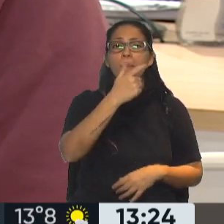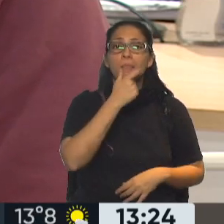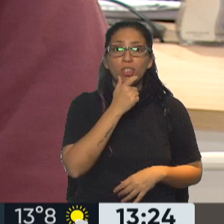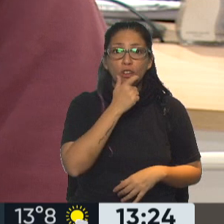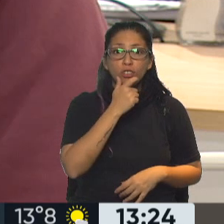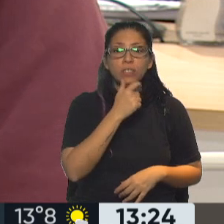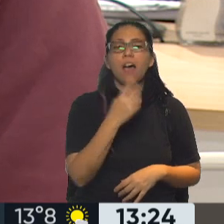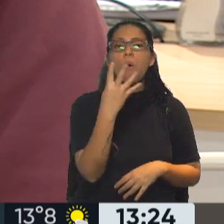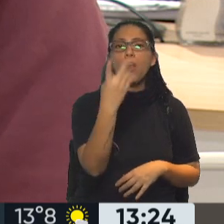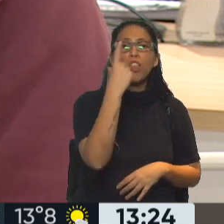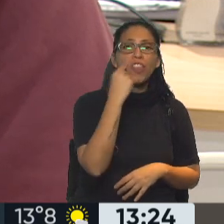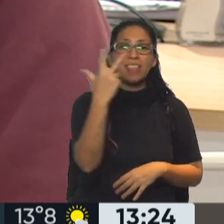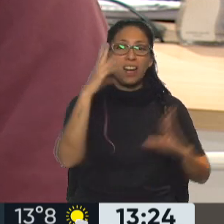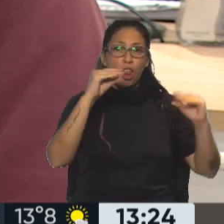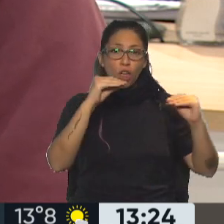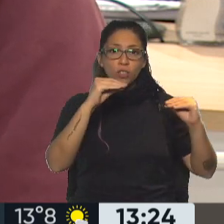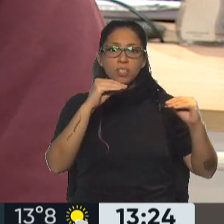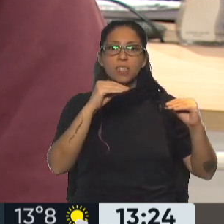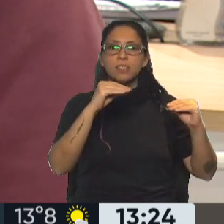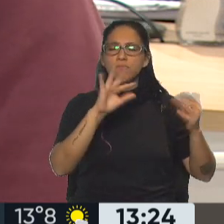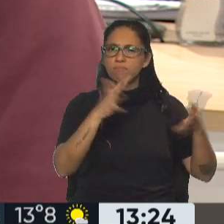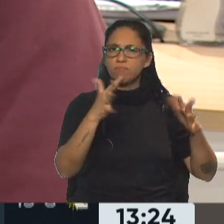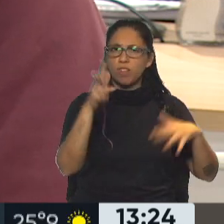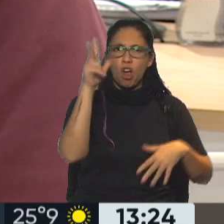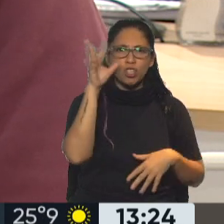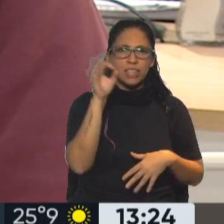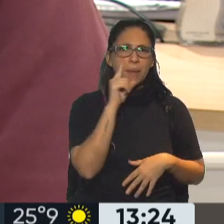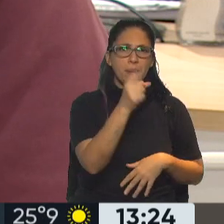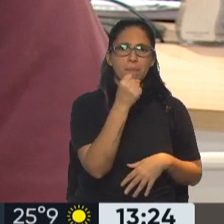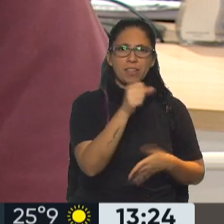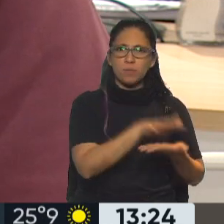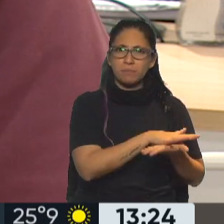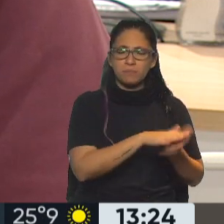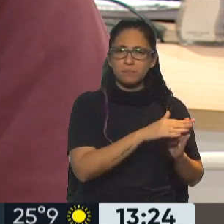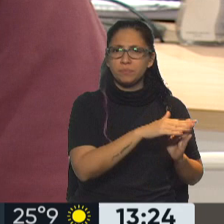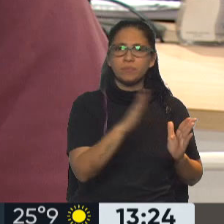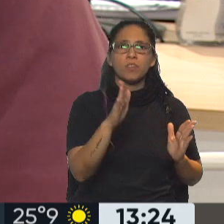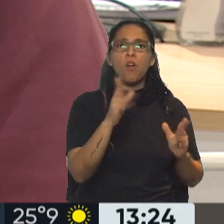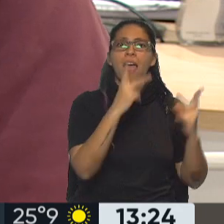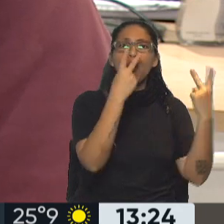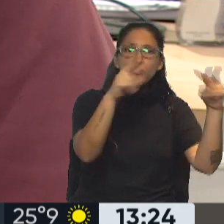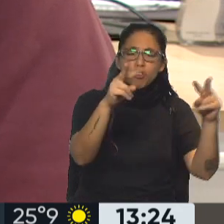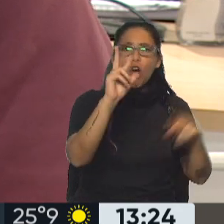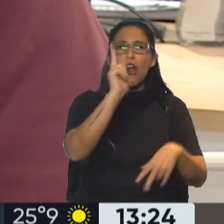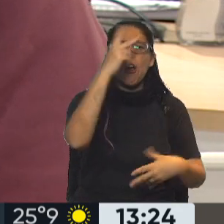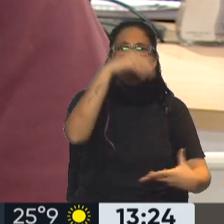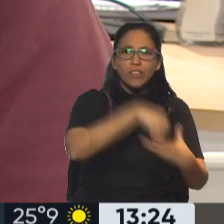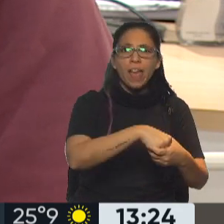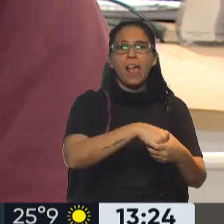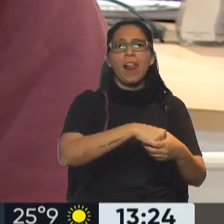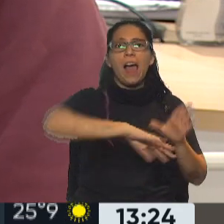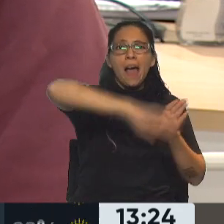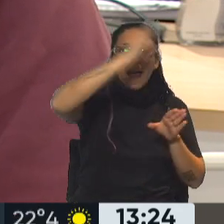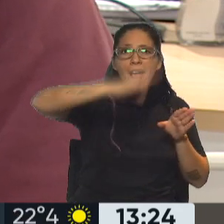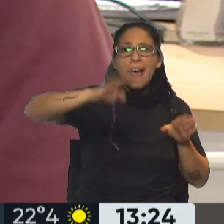cuatro días tres noches desde desde alrededor de 80 mil pesos con excursiones con actividades con hoteles actividades de alta